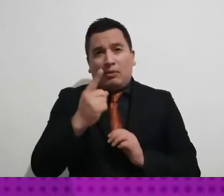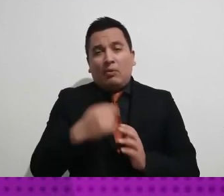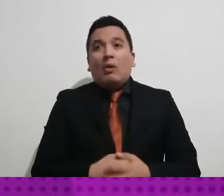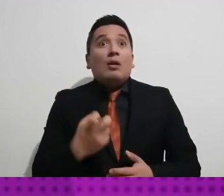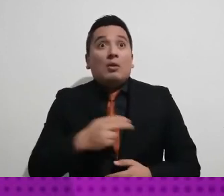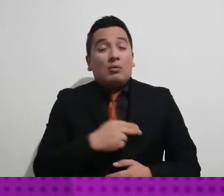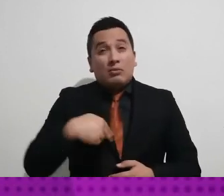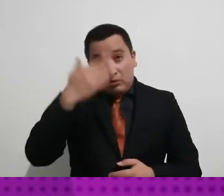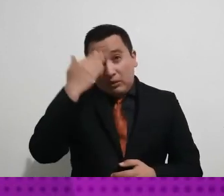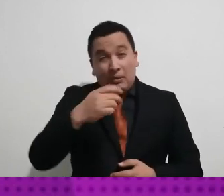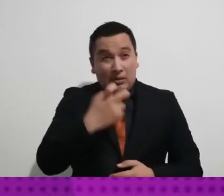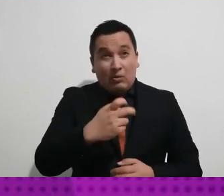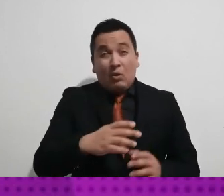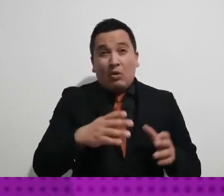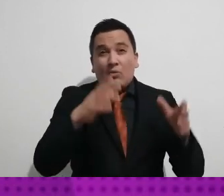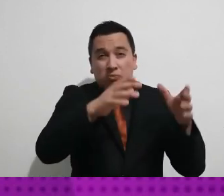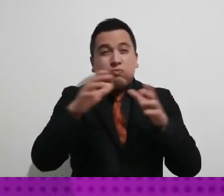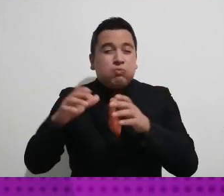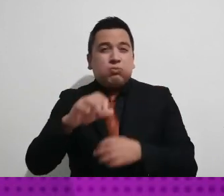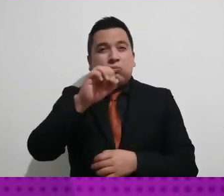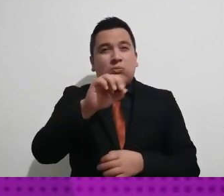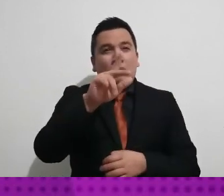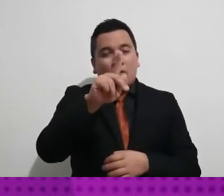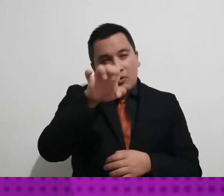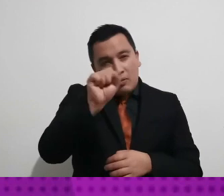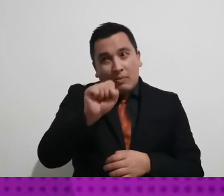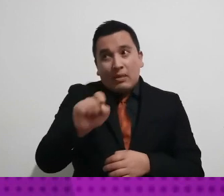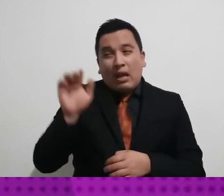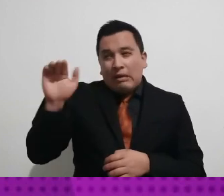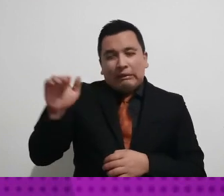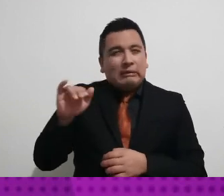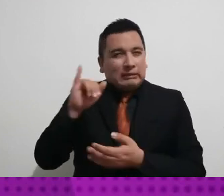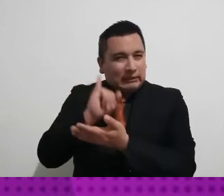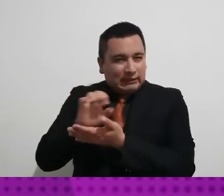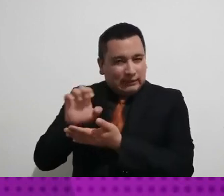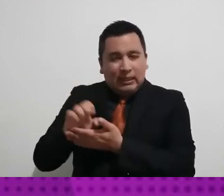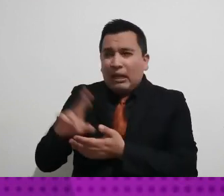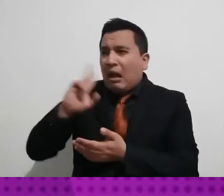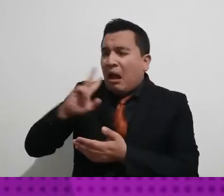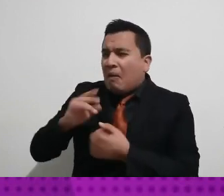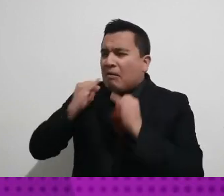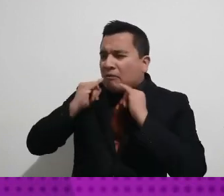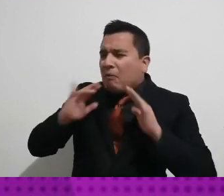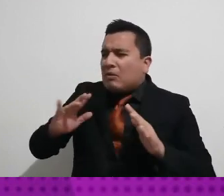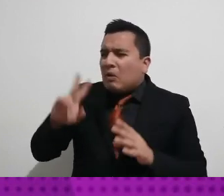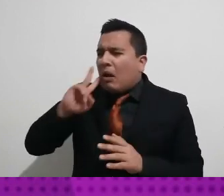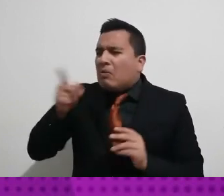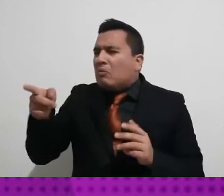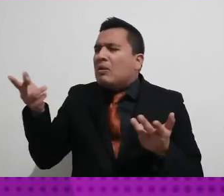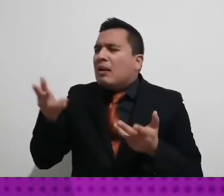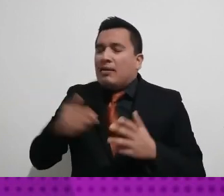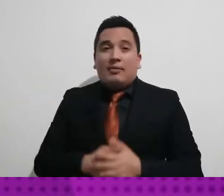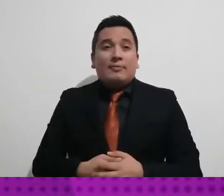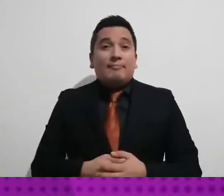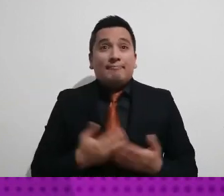que sabemos que algunos de estos organismos precisamente han solicitado al Instituto Electoral de Coahuila información de qué fue lo que